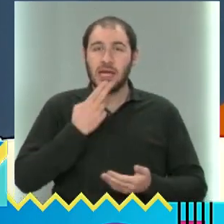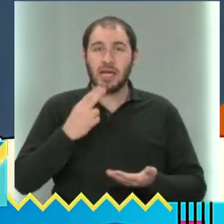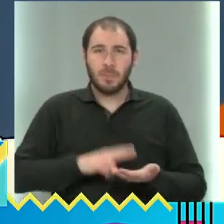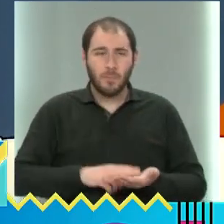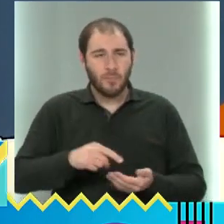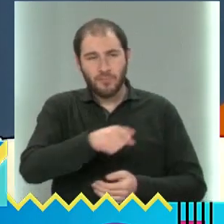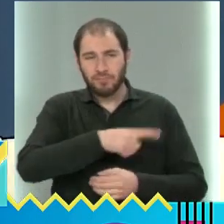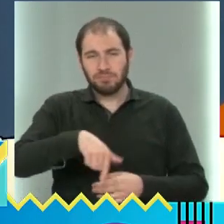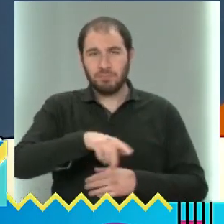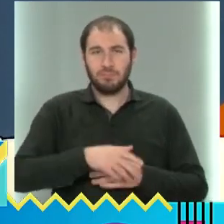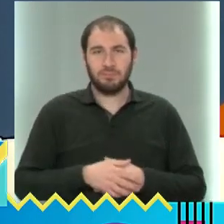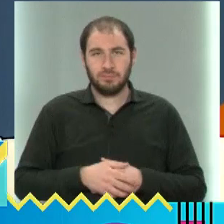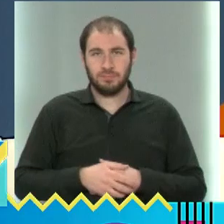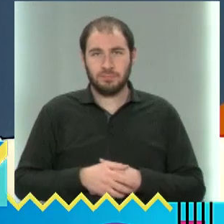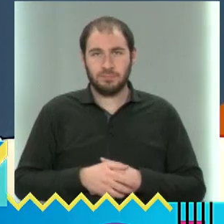que tiene es